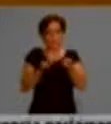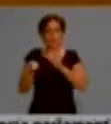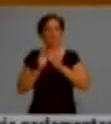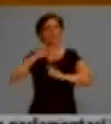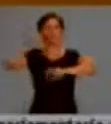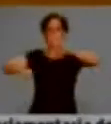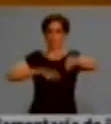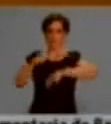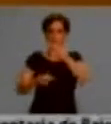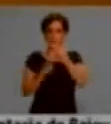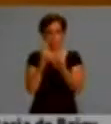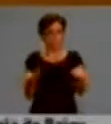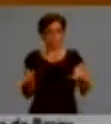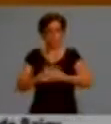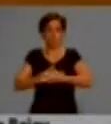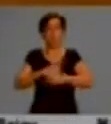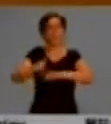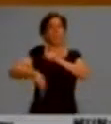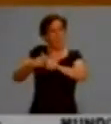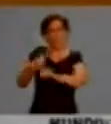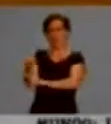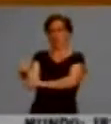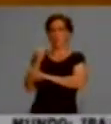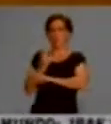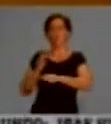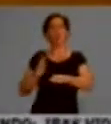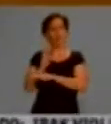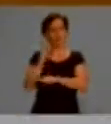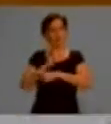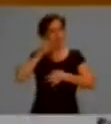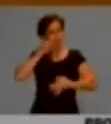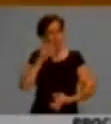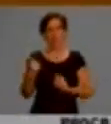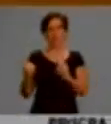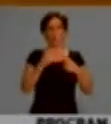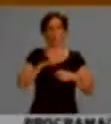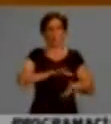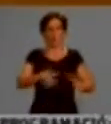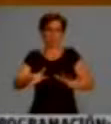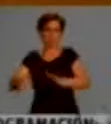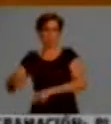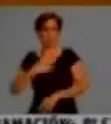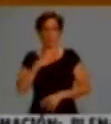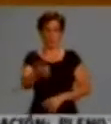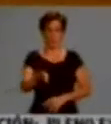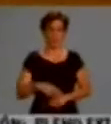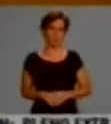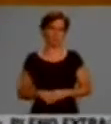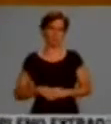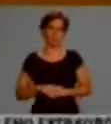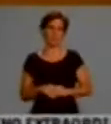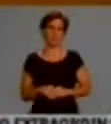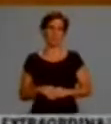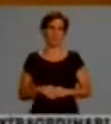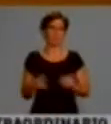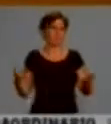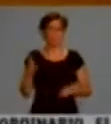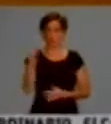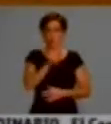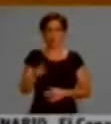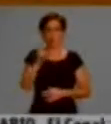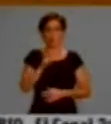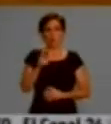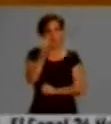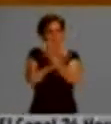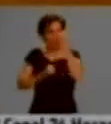tiene el respaldo parlamentario preciso para llevarlas a cabo. Señorías, repito, la